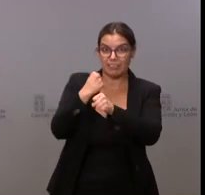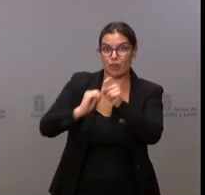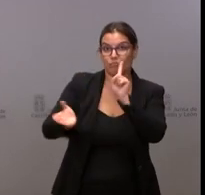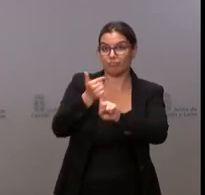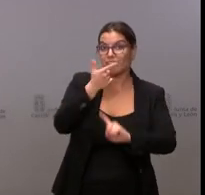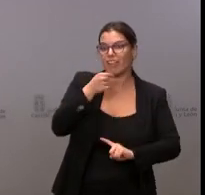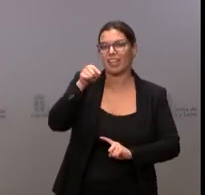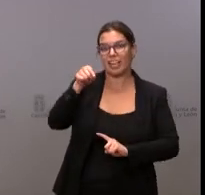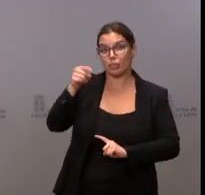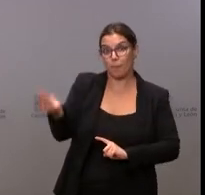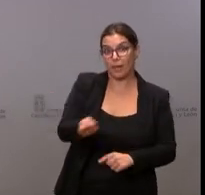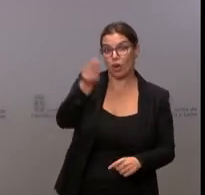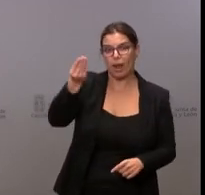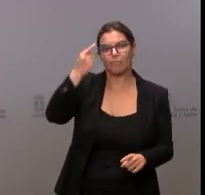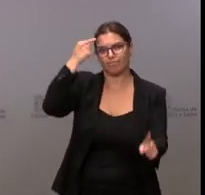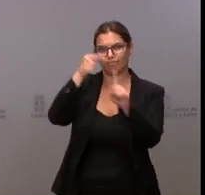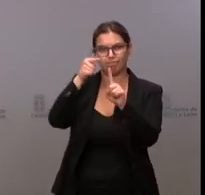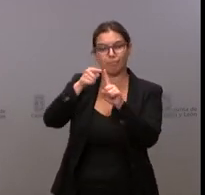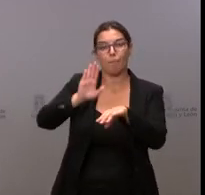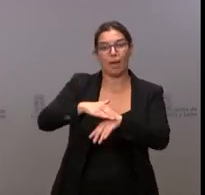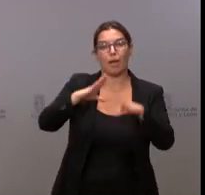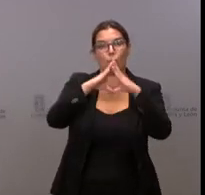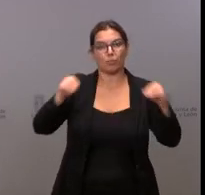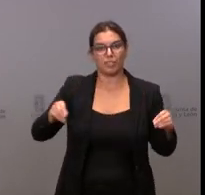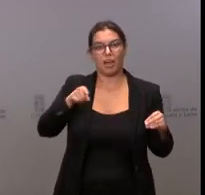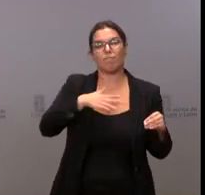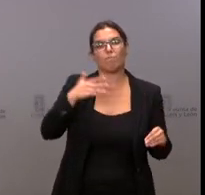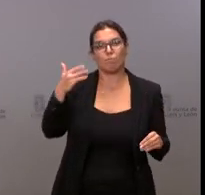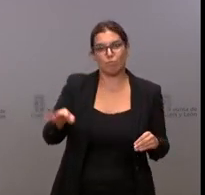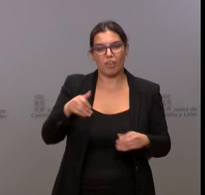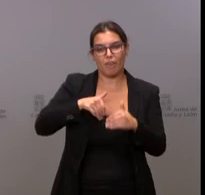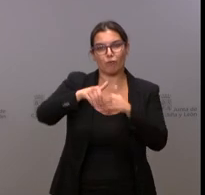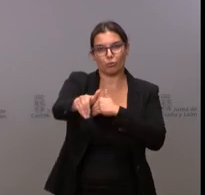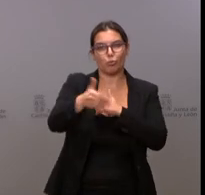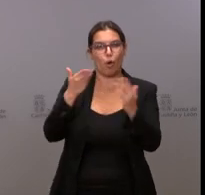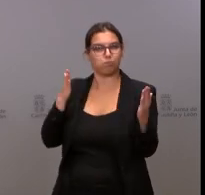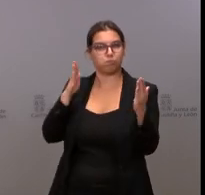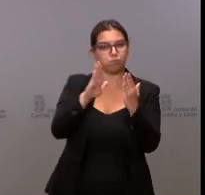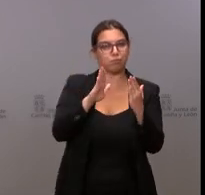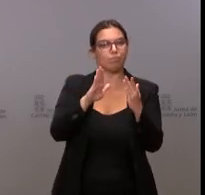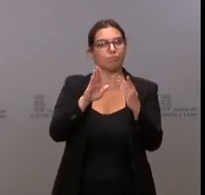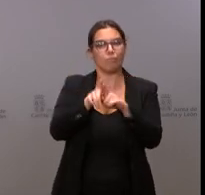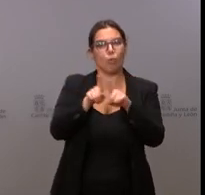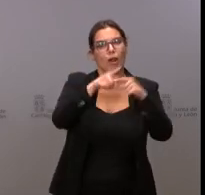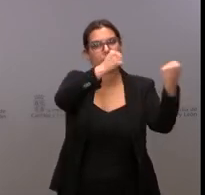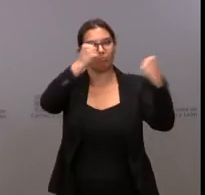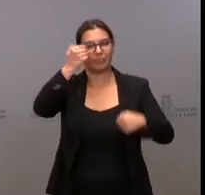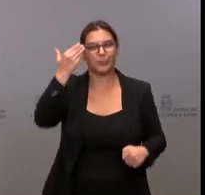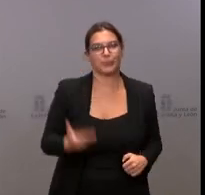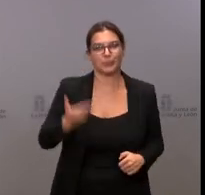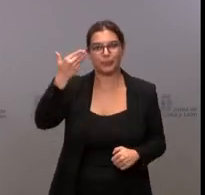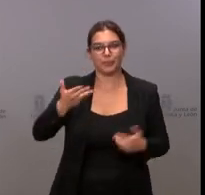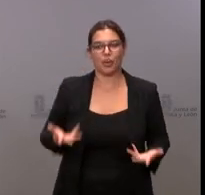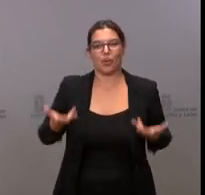para que la universidad pueda asumir plenamente su futuro como una institución esencial al